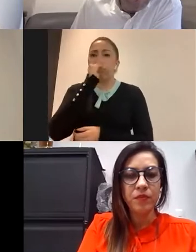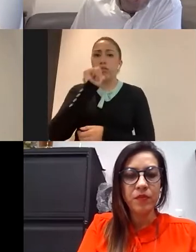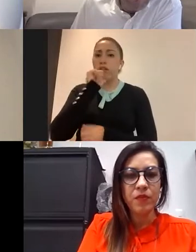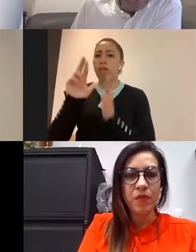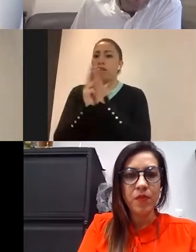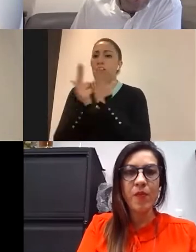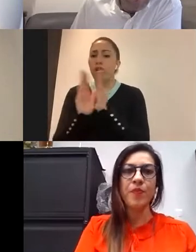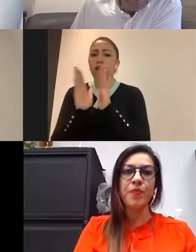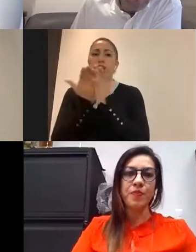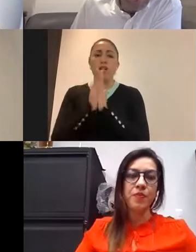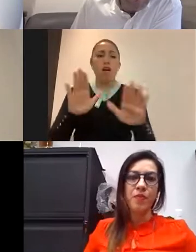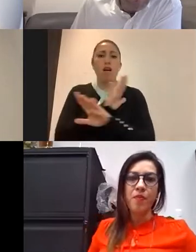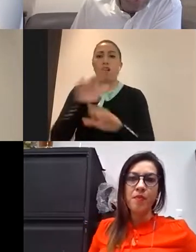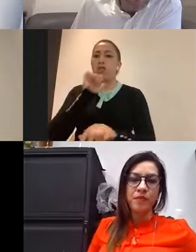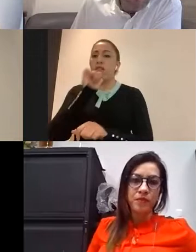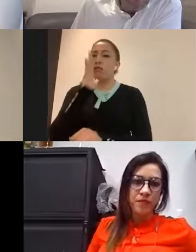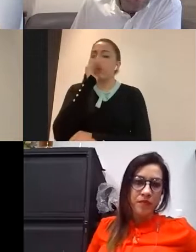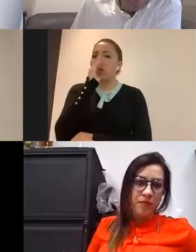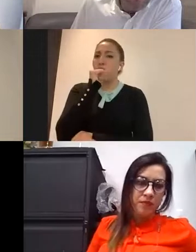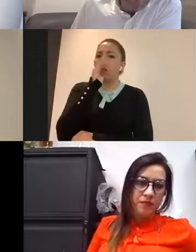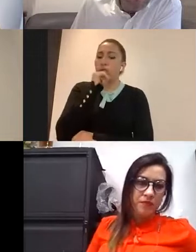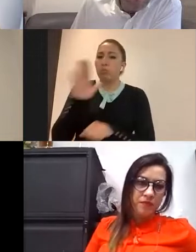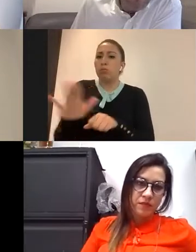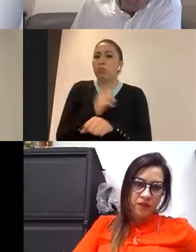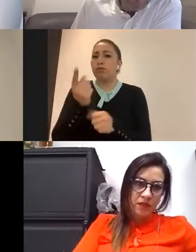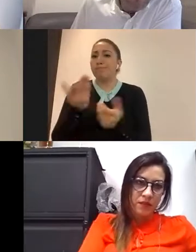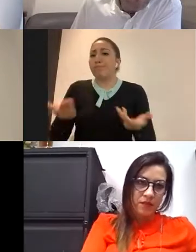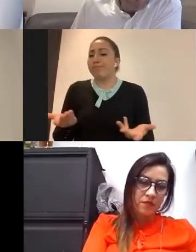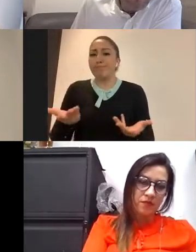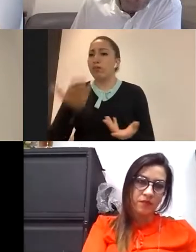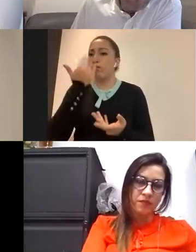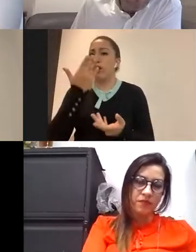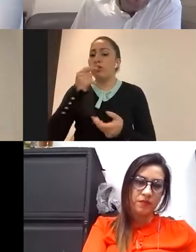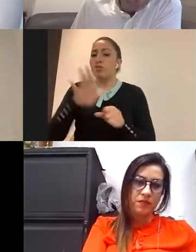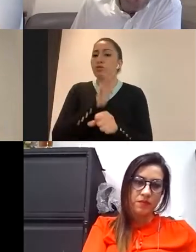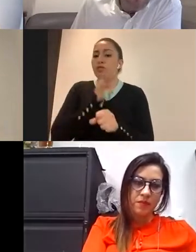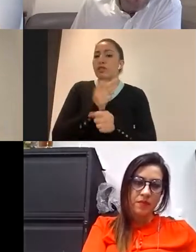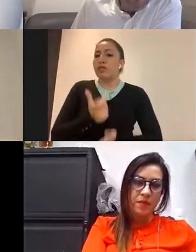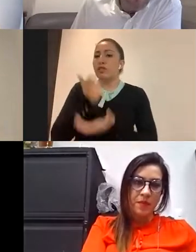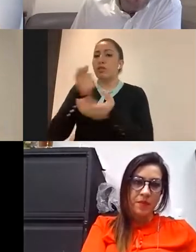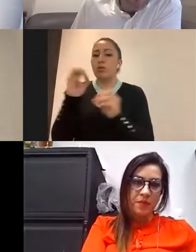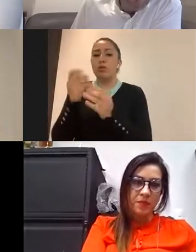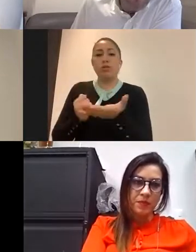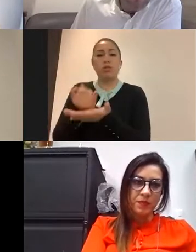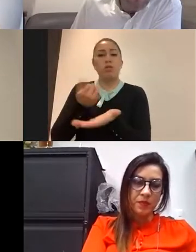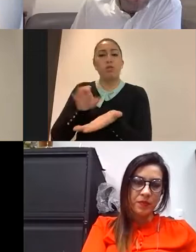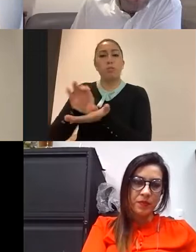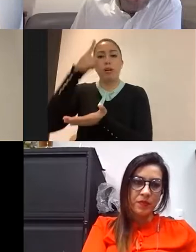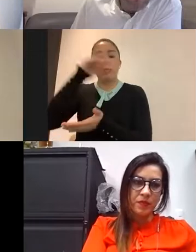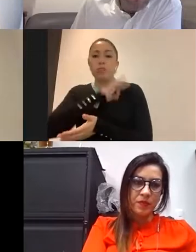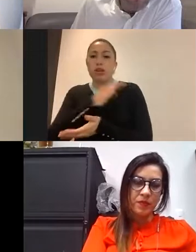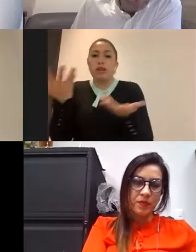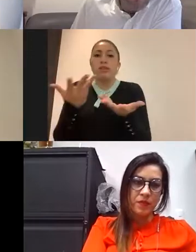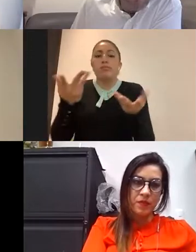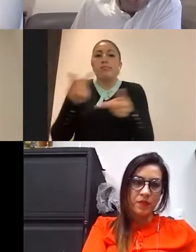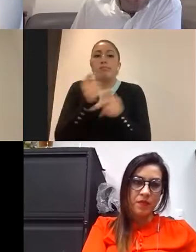algún artículo del Congreso, por lo mismo de que no hay un presupuesto para poder hacer ese tipo de ediciones. Entonces, sí,